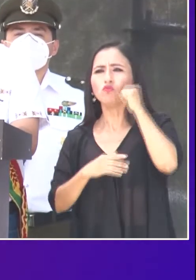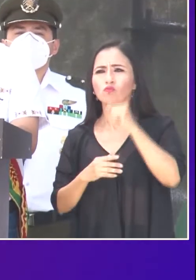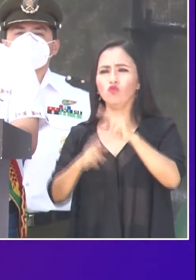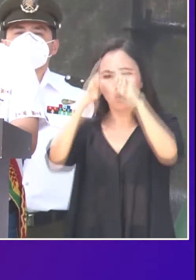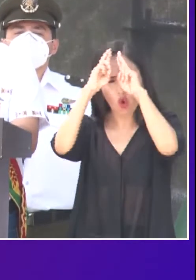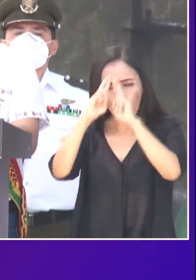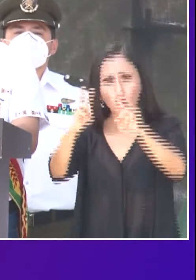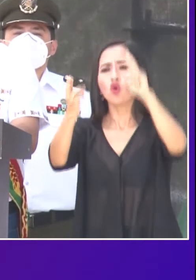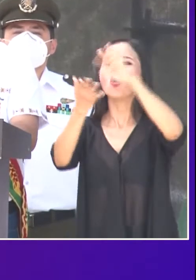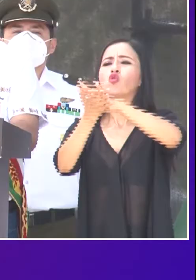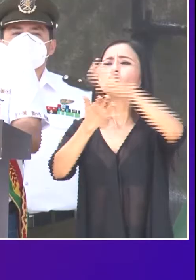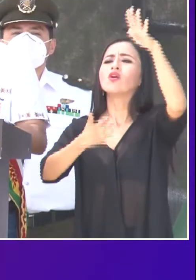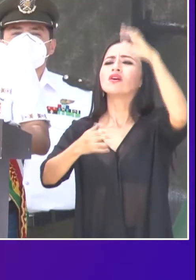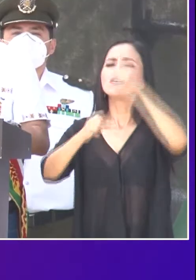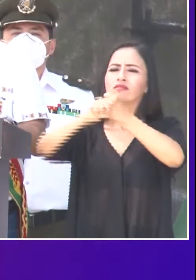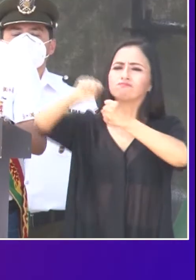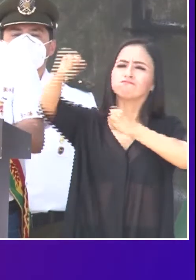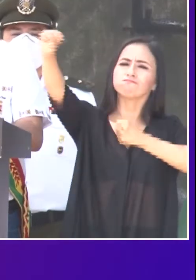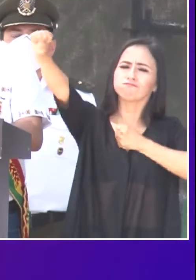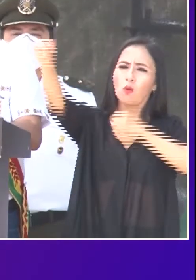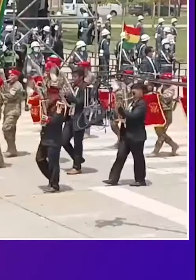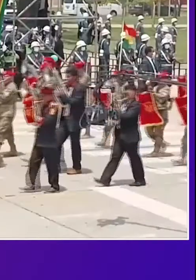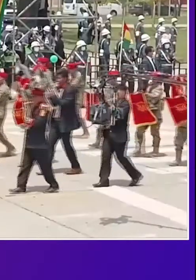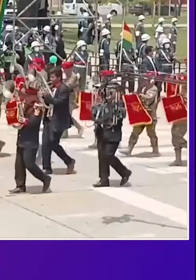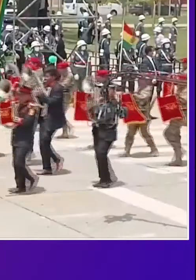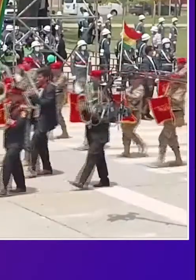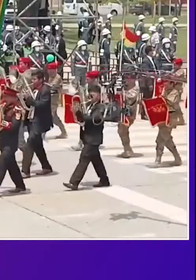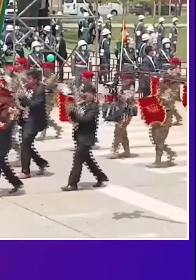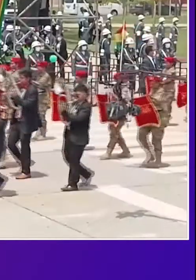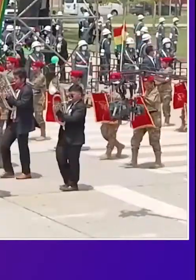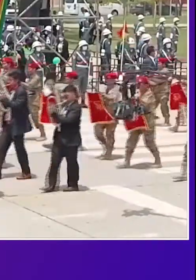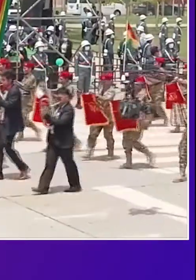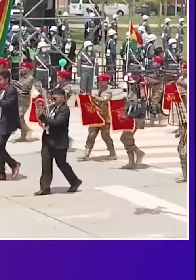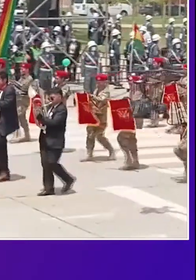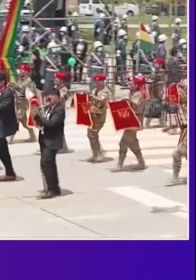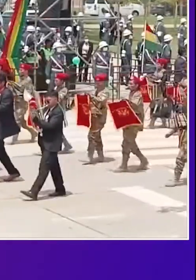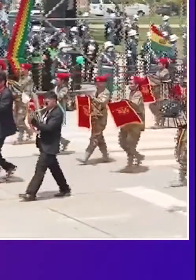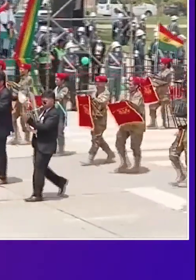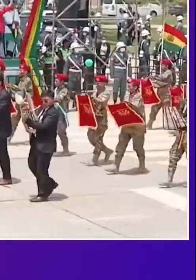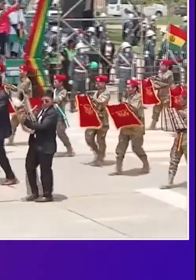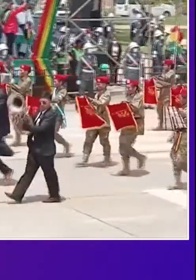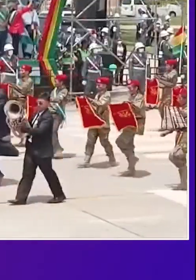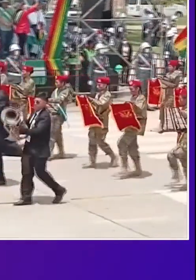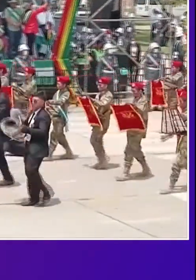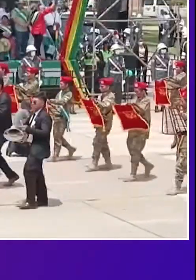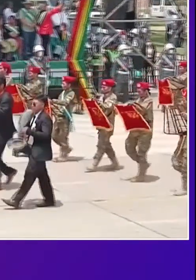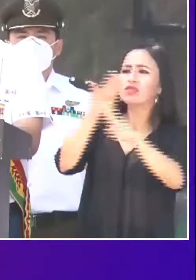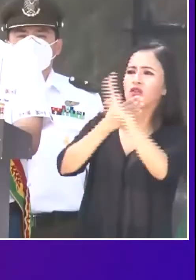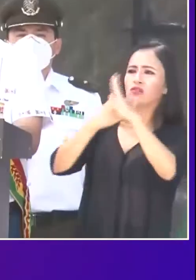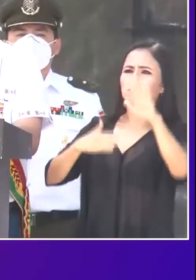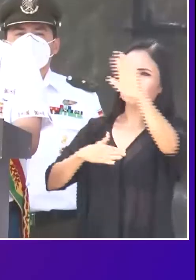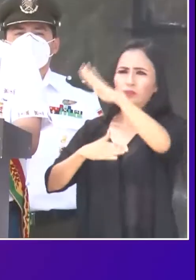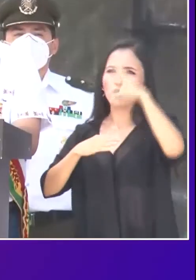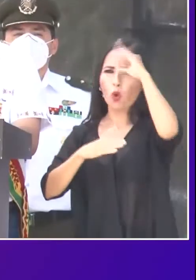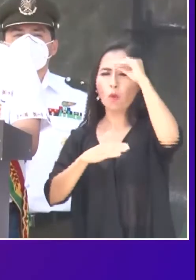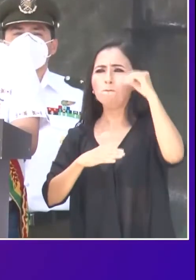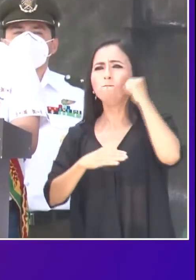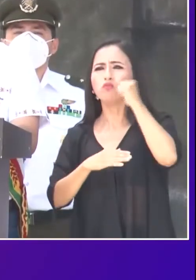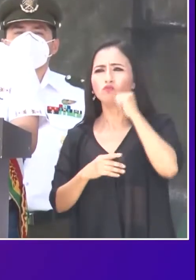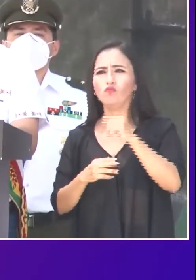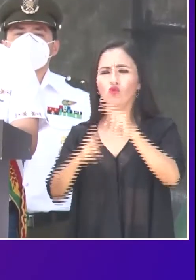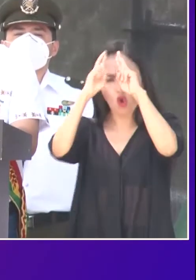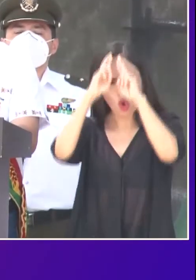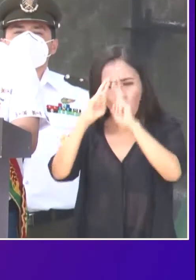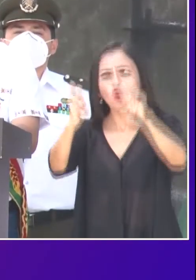necesitan remover todo lo que hace a los problemas estructurales de la justicia, que no es un problema de ahora, no